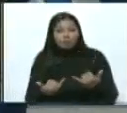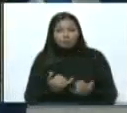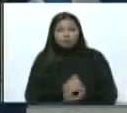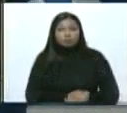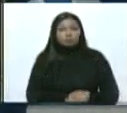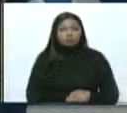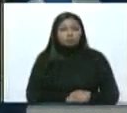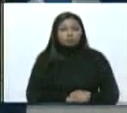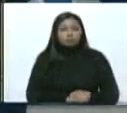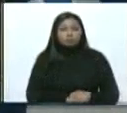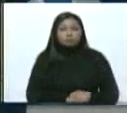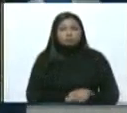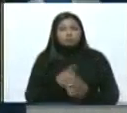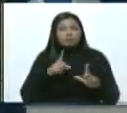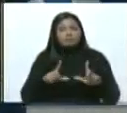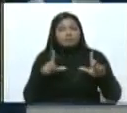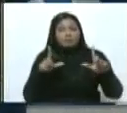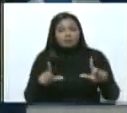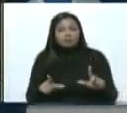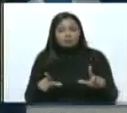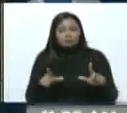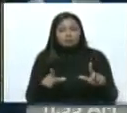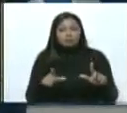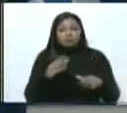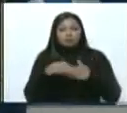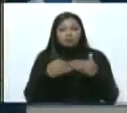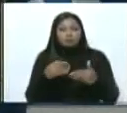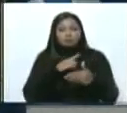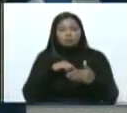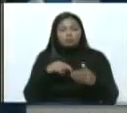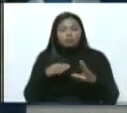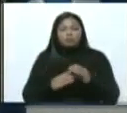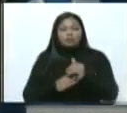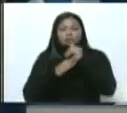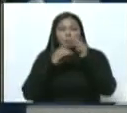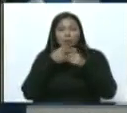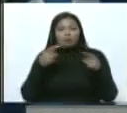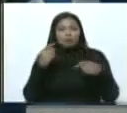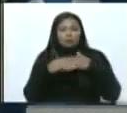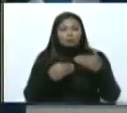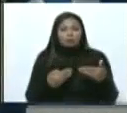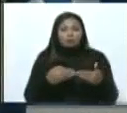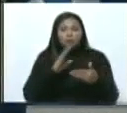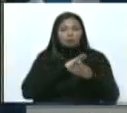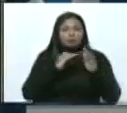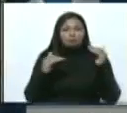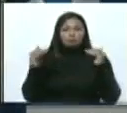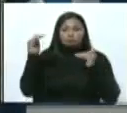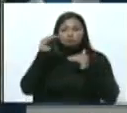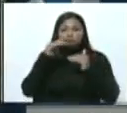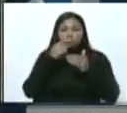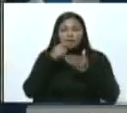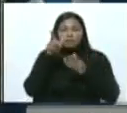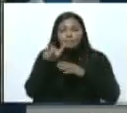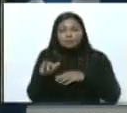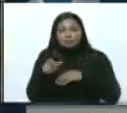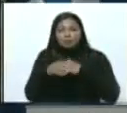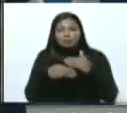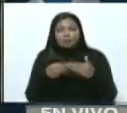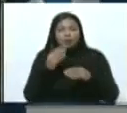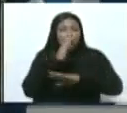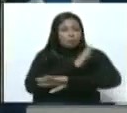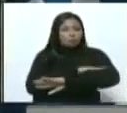vamos a decir así, certificado por escrito a nuestros directores generales de líneas superiores, es que a este tipo de mafiosos se le dé el